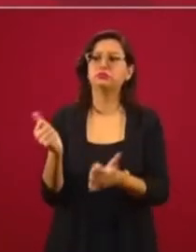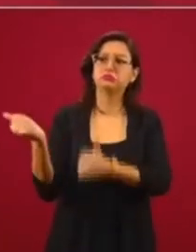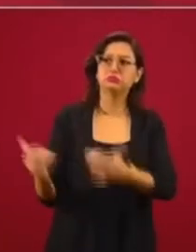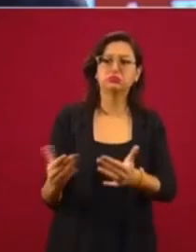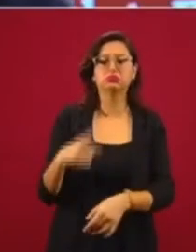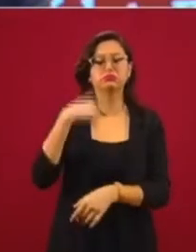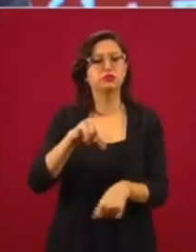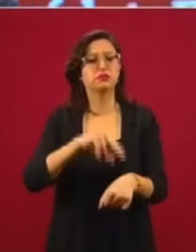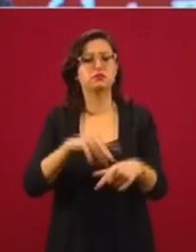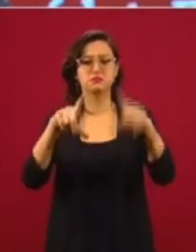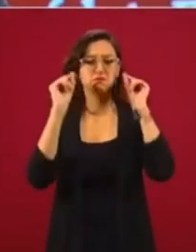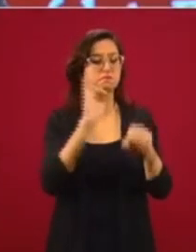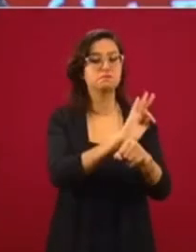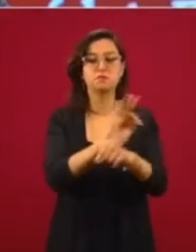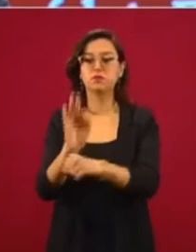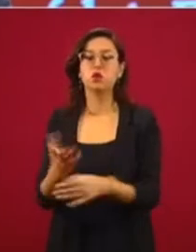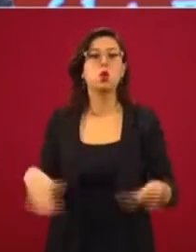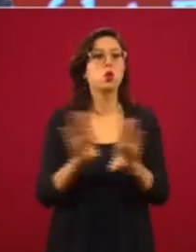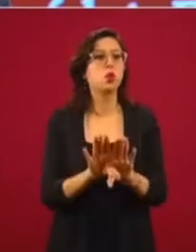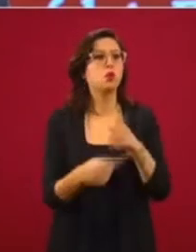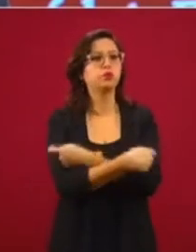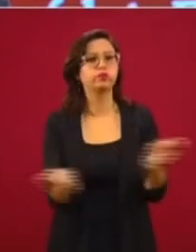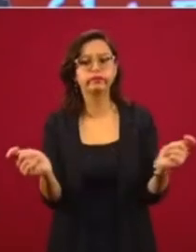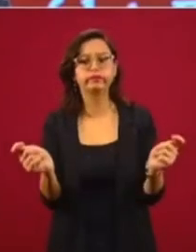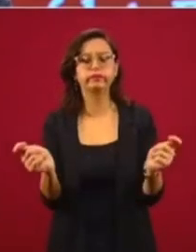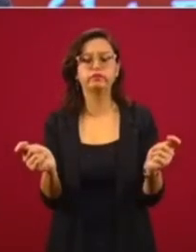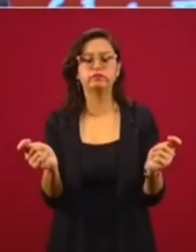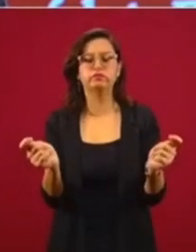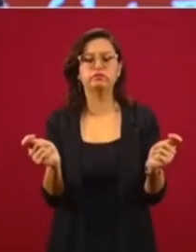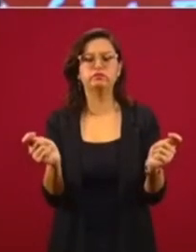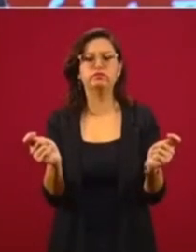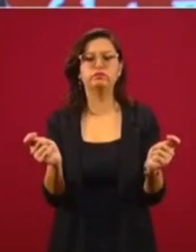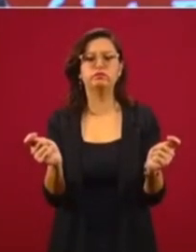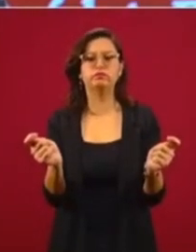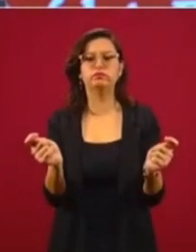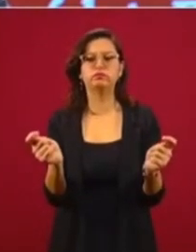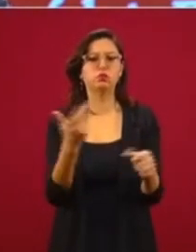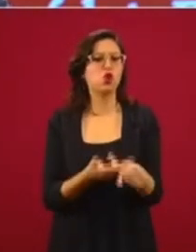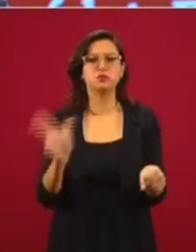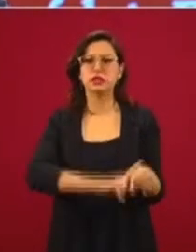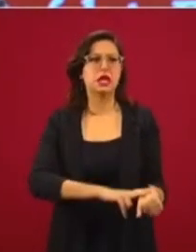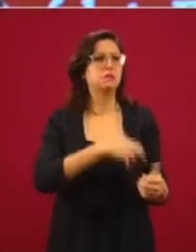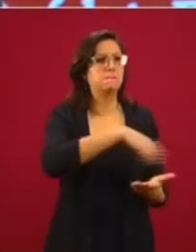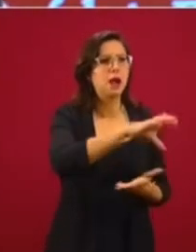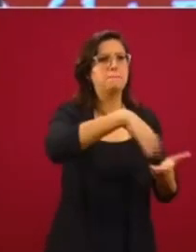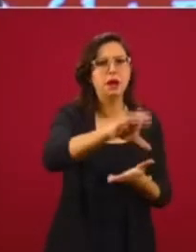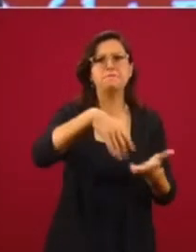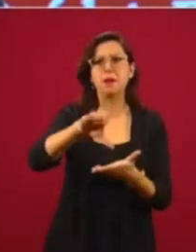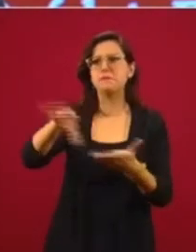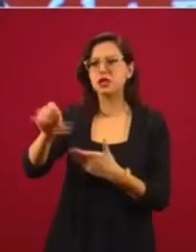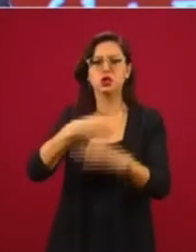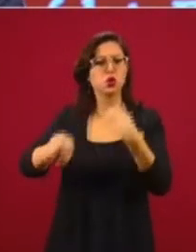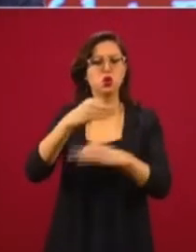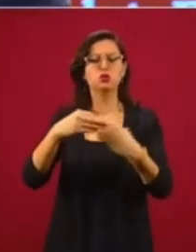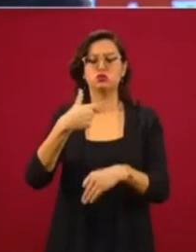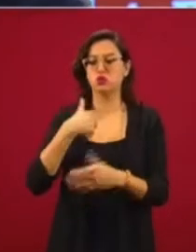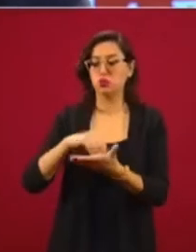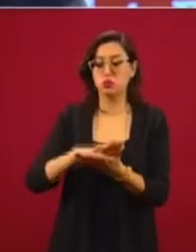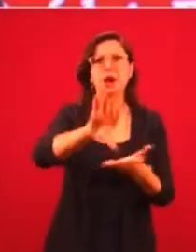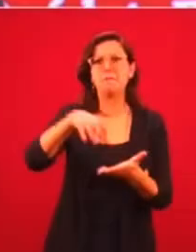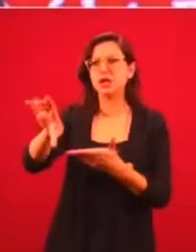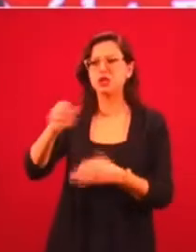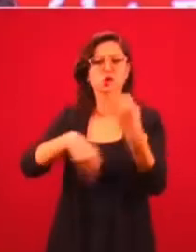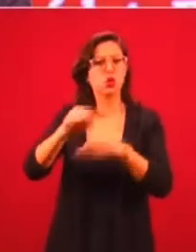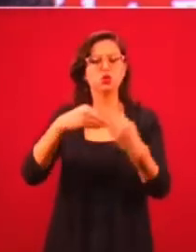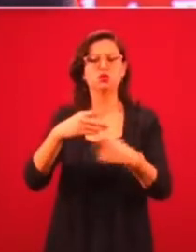a médicos, enfermeras, se ha adquirido, cómo se ha distribuido en todos los hospitales. Yo tengo el reporte que no hay